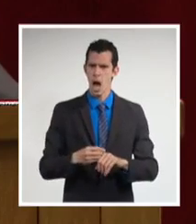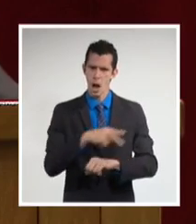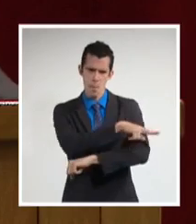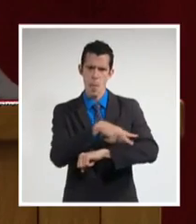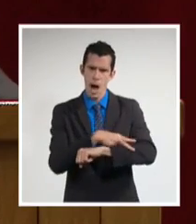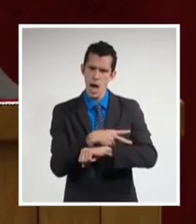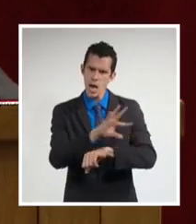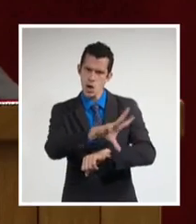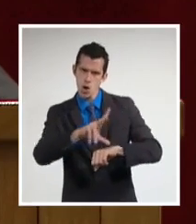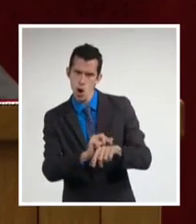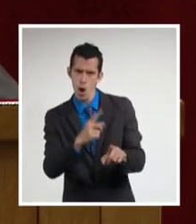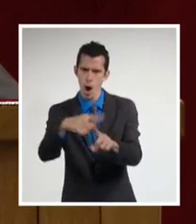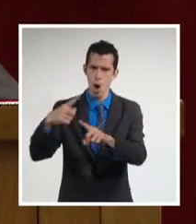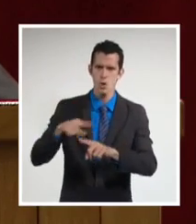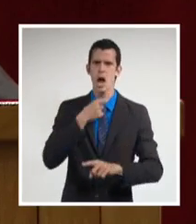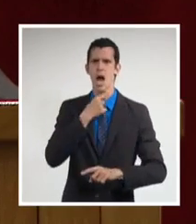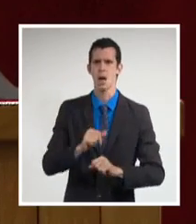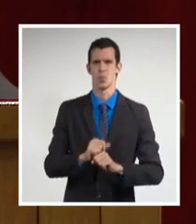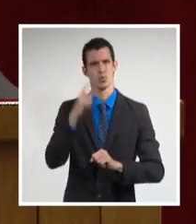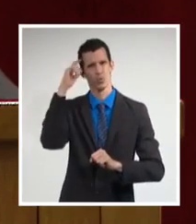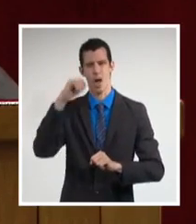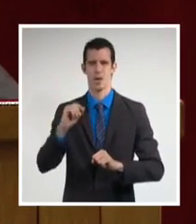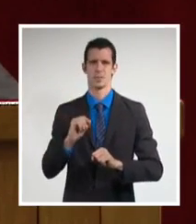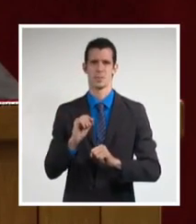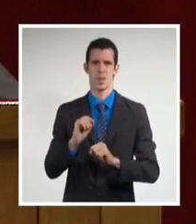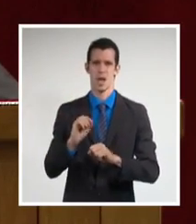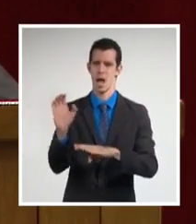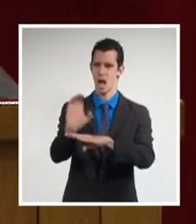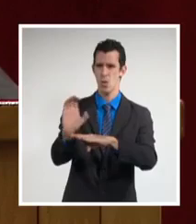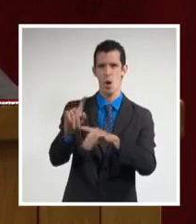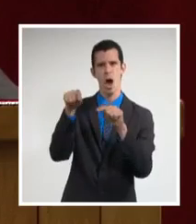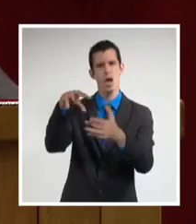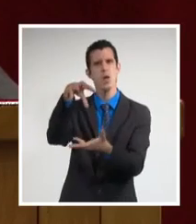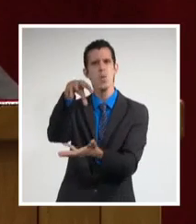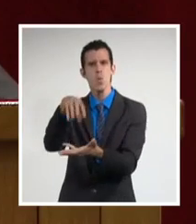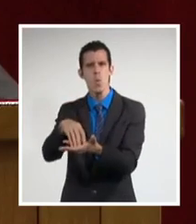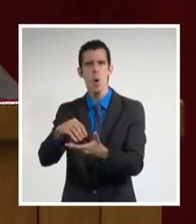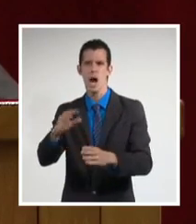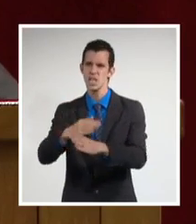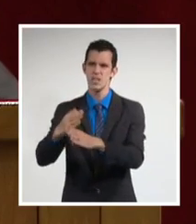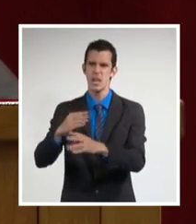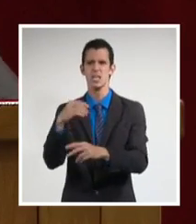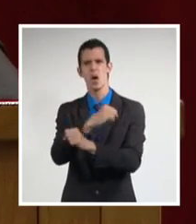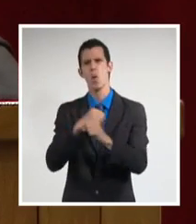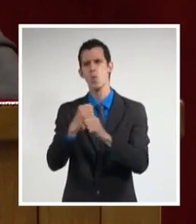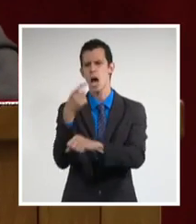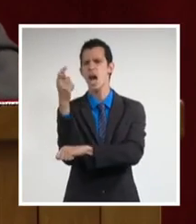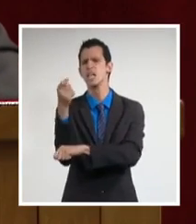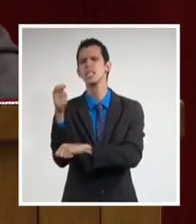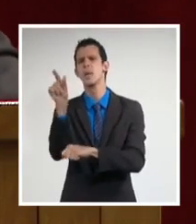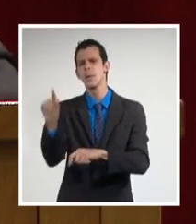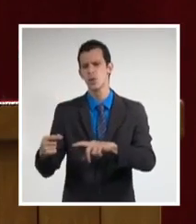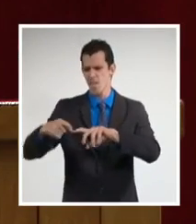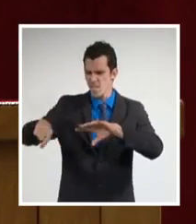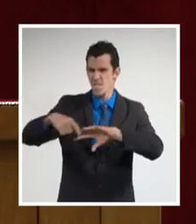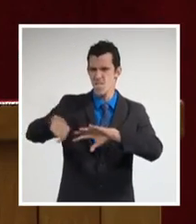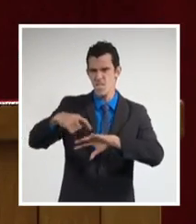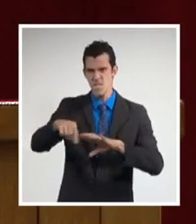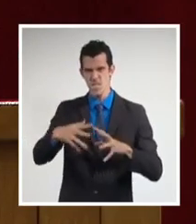los escuadrones de la muerte o la Escuela de las Américas, las picanas eléctricas, los vuelos de la muerte, los secuestros de niños y